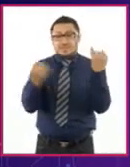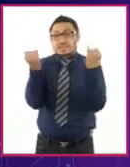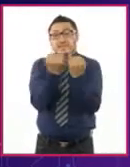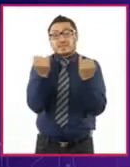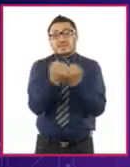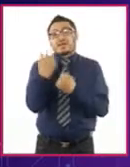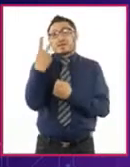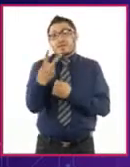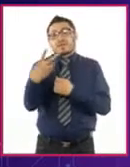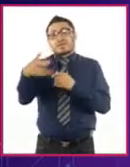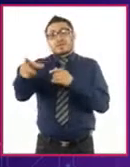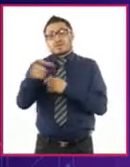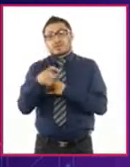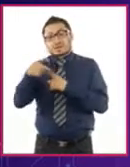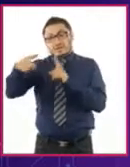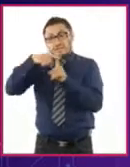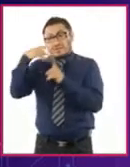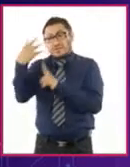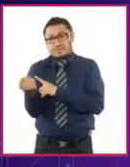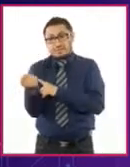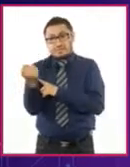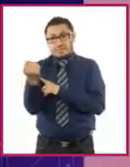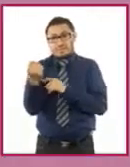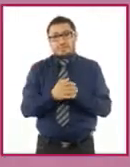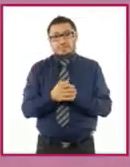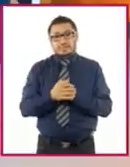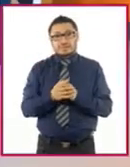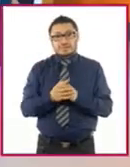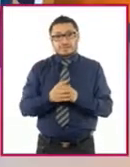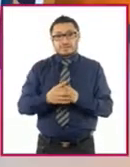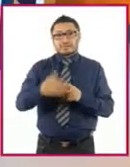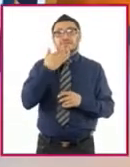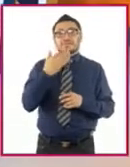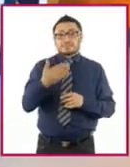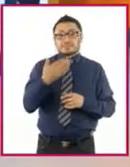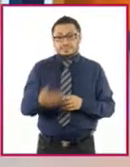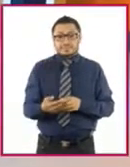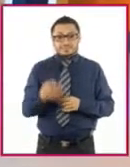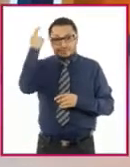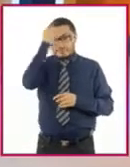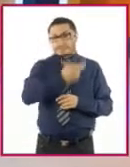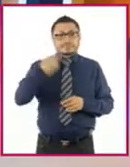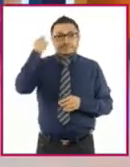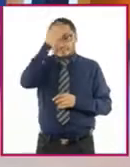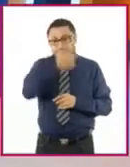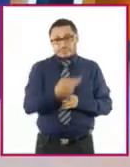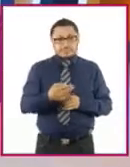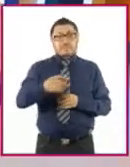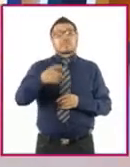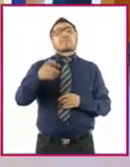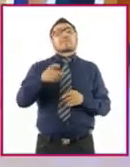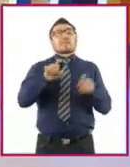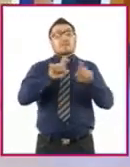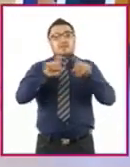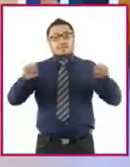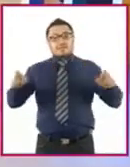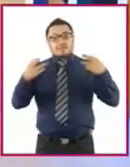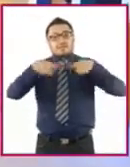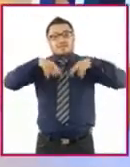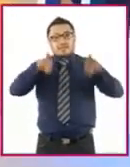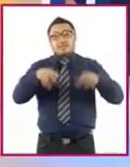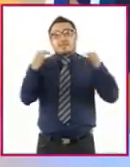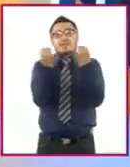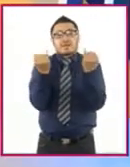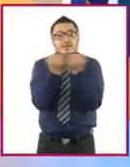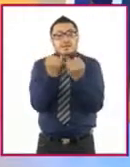a 2x más 9. Bien, observemos que la ecuación representa una igualdad